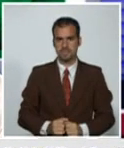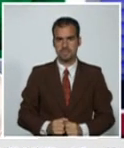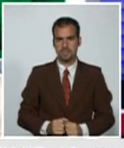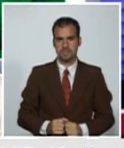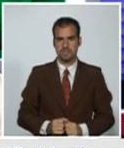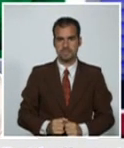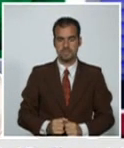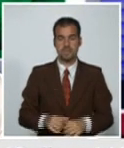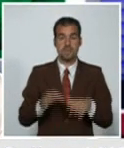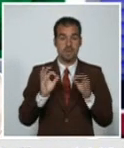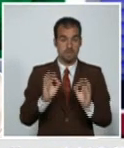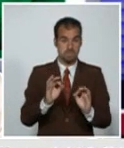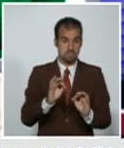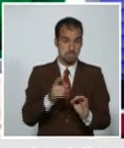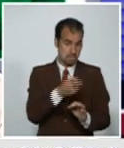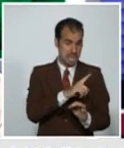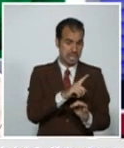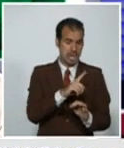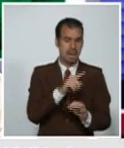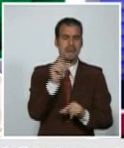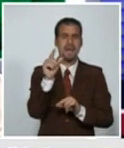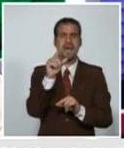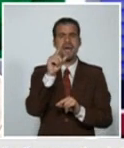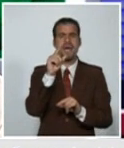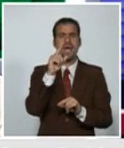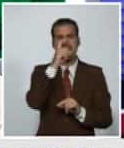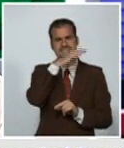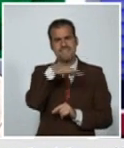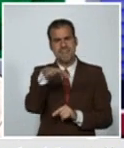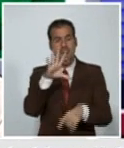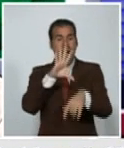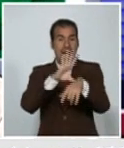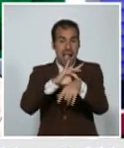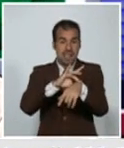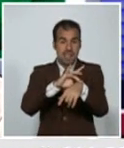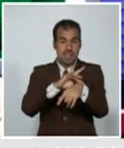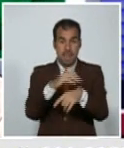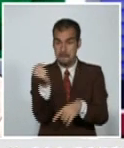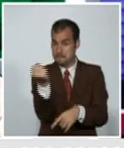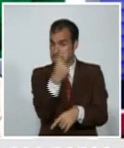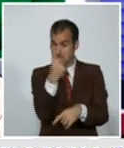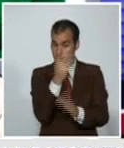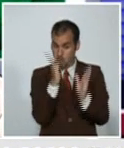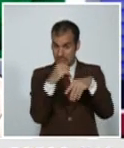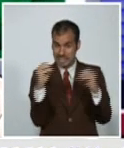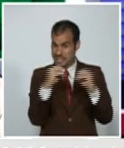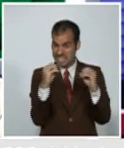edades pediátricas. Ya se acumulan desde el comienzo de la pandemia